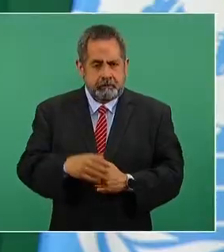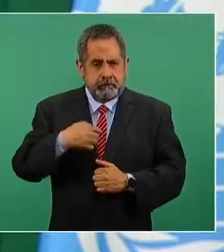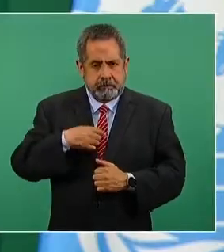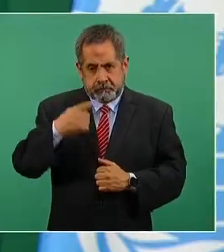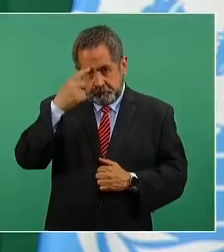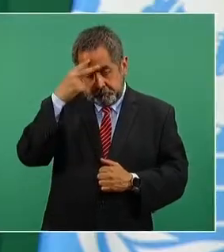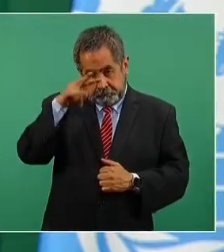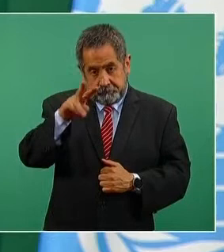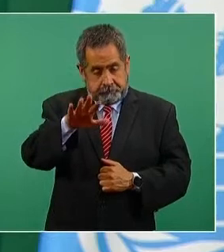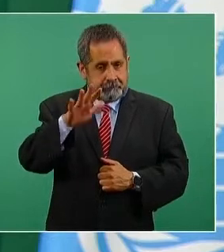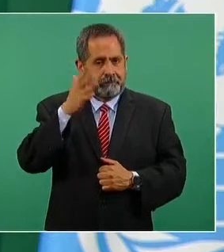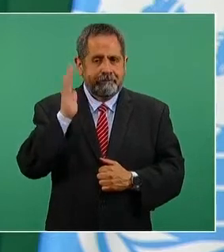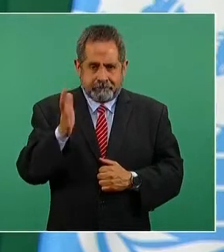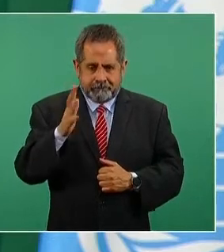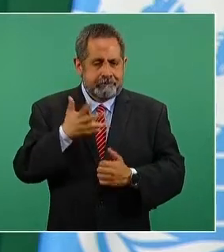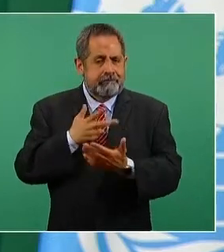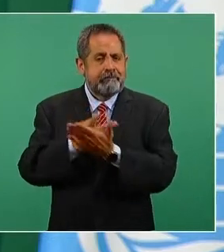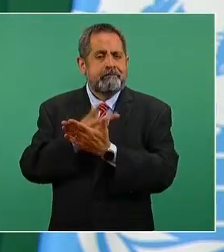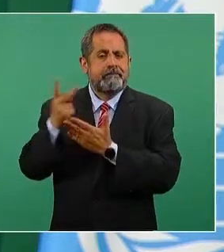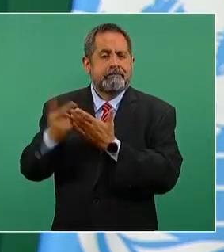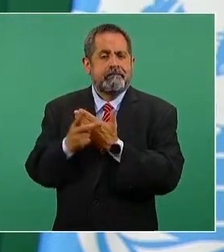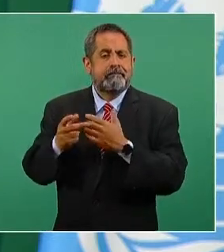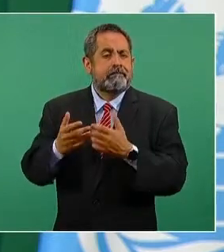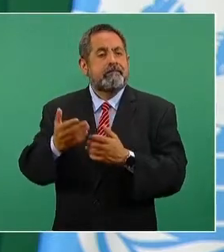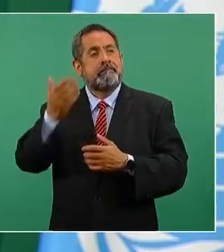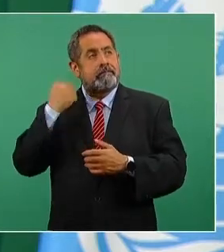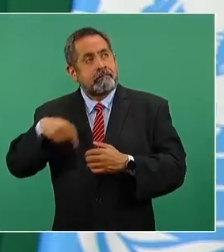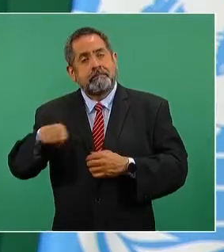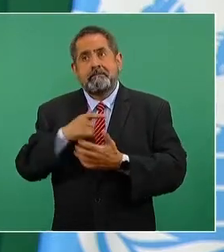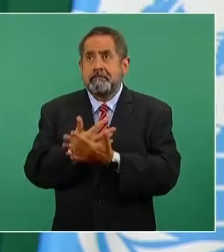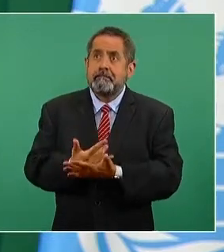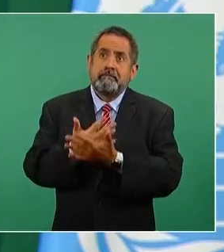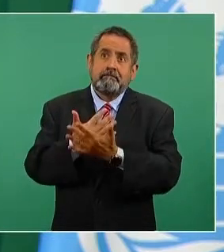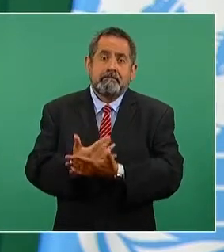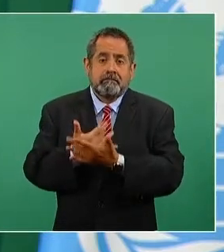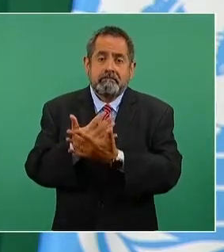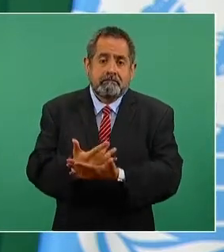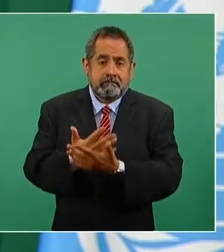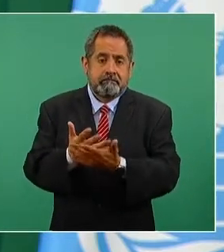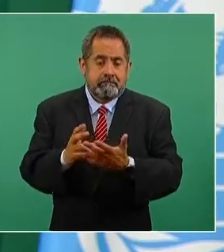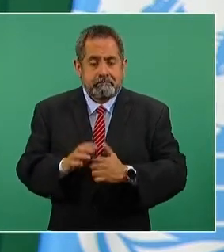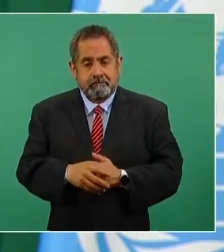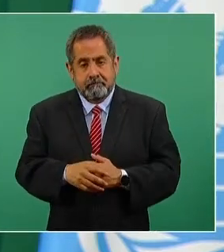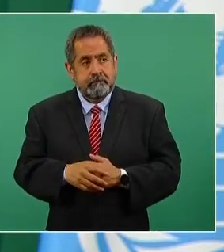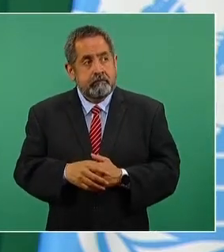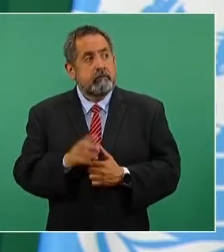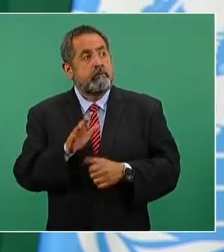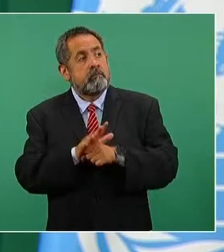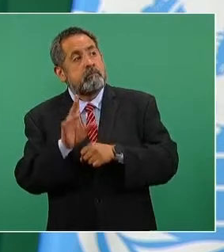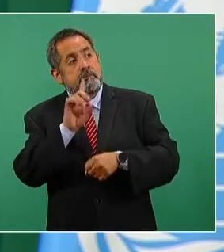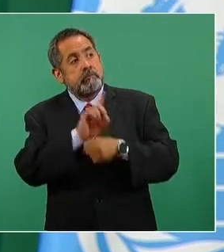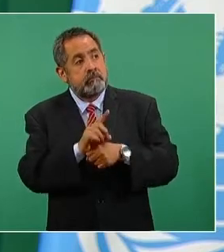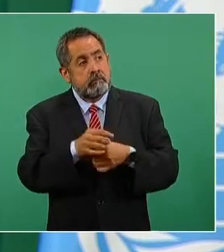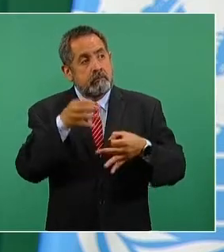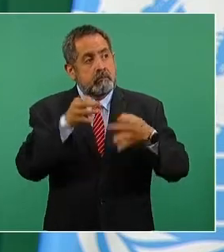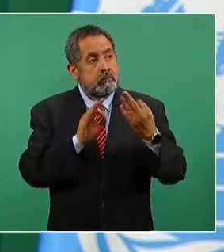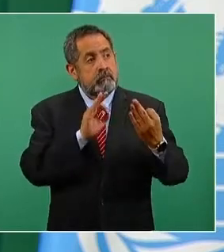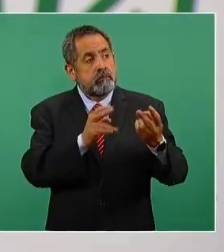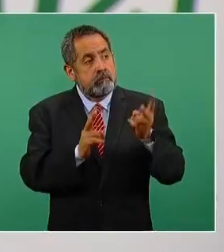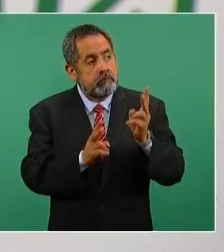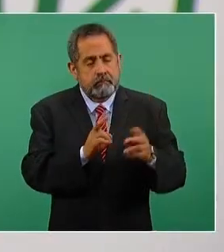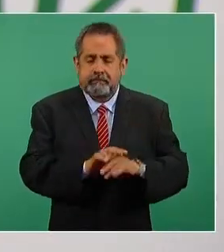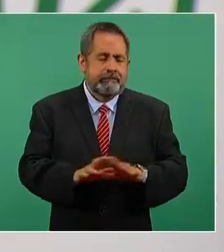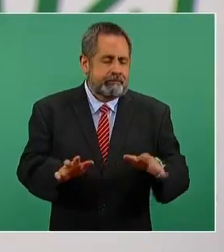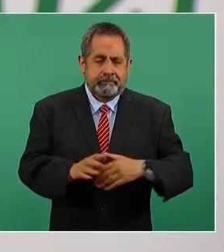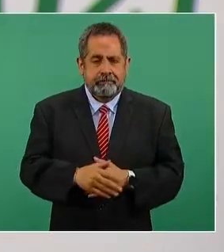México había un programa en donde antes tenías que esperar tus audiencias para asilo. En